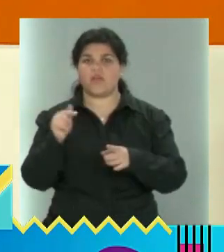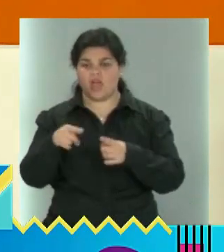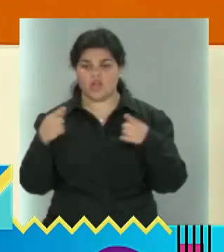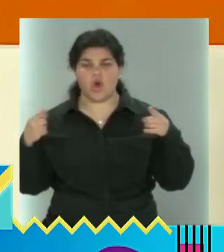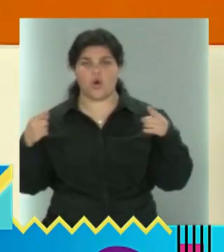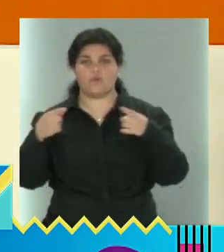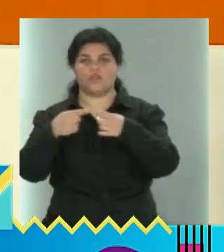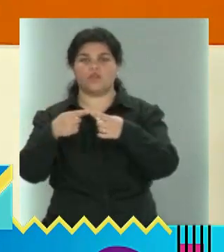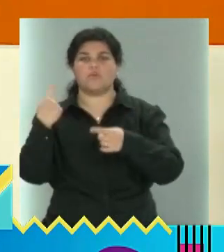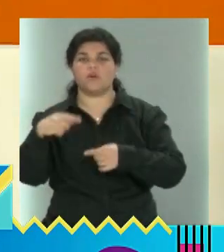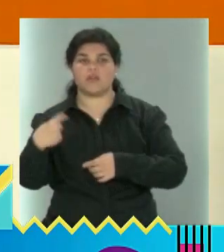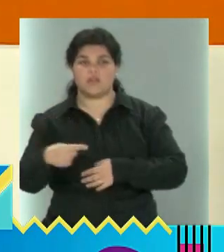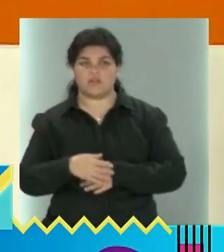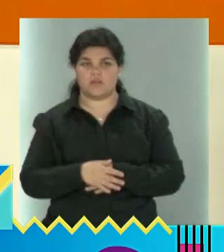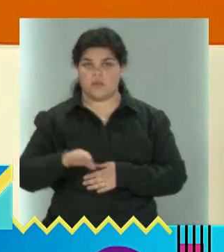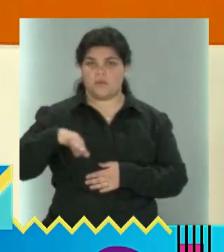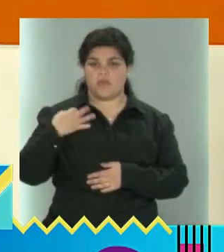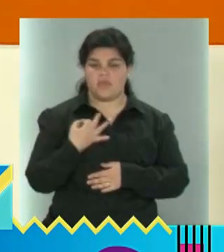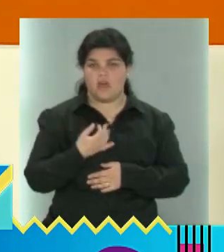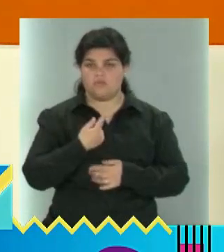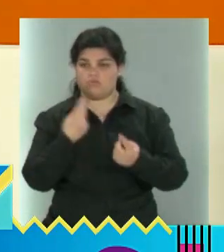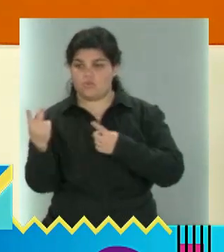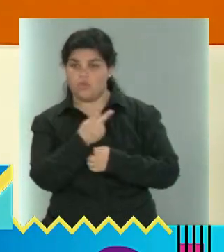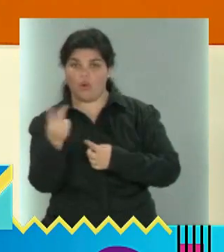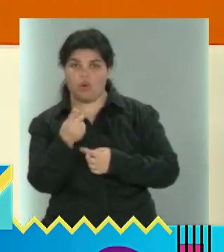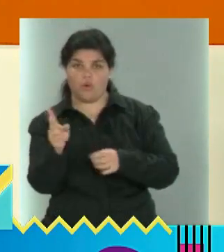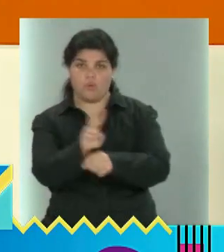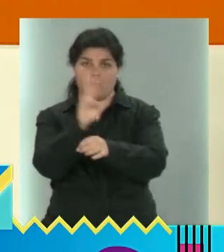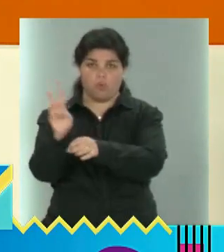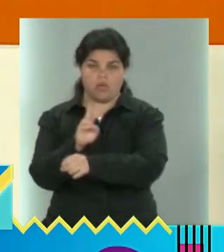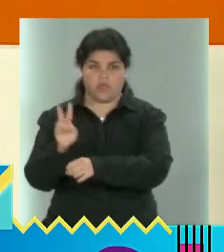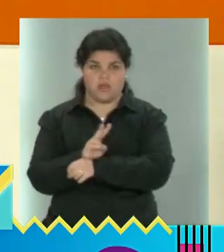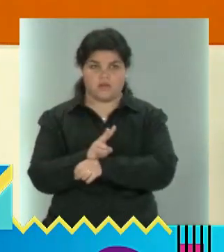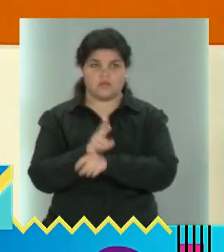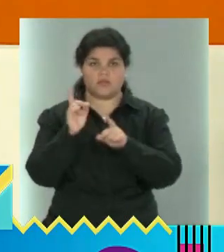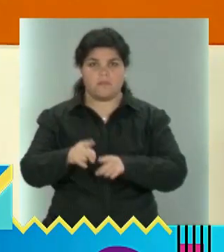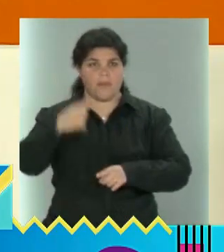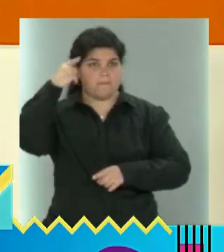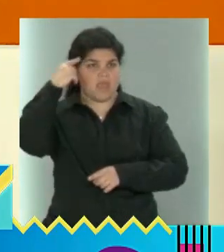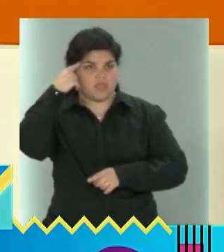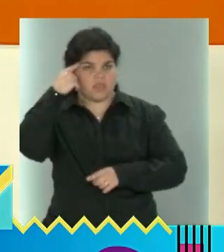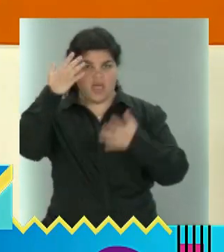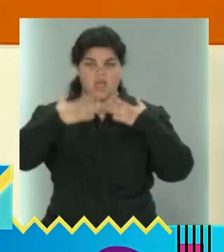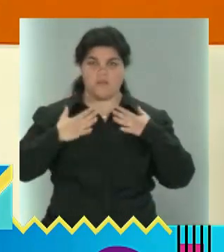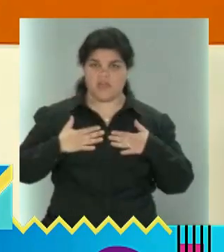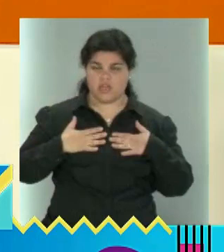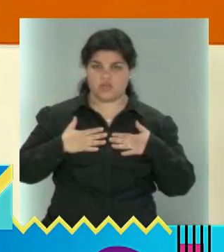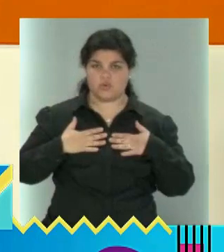preservar la vida, tanto de uno como del otro, y desarrollar integralmente mente, espíritu y cuerpo.